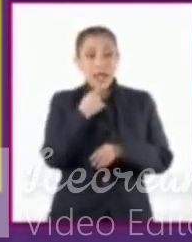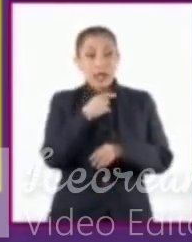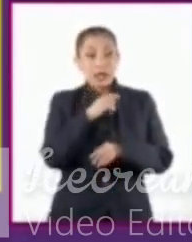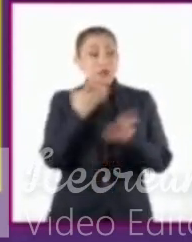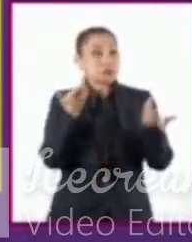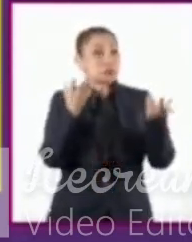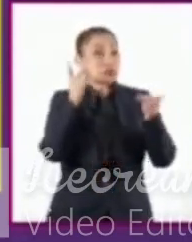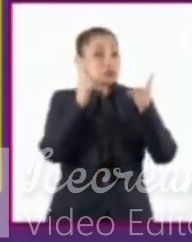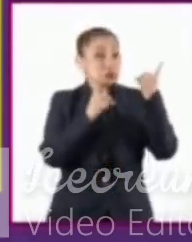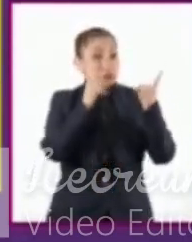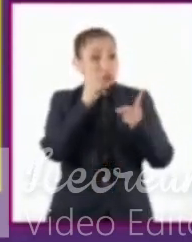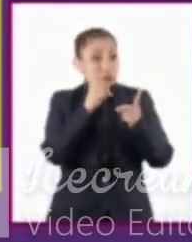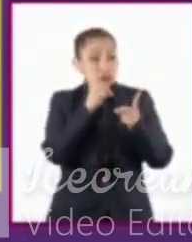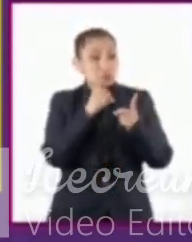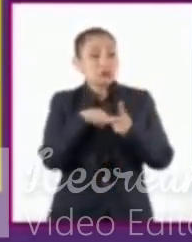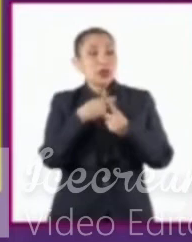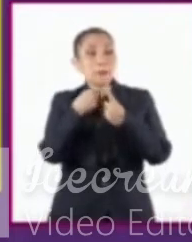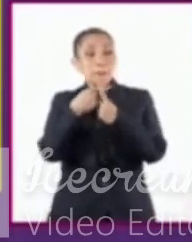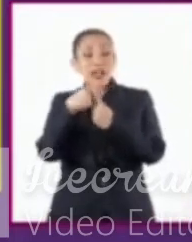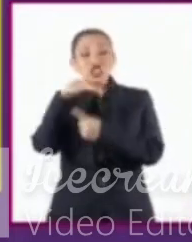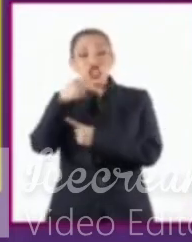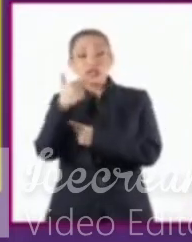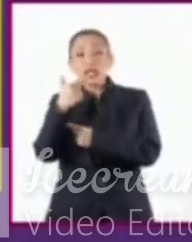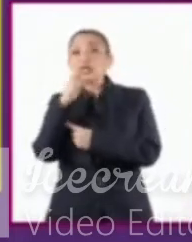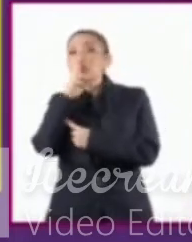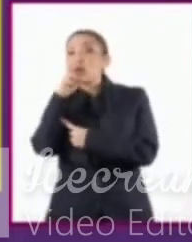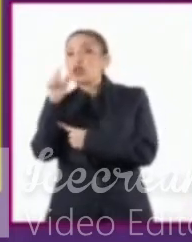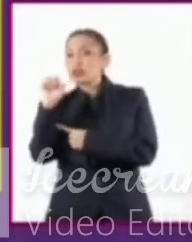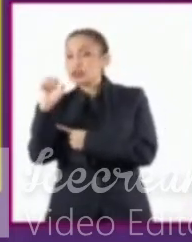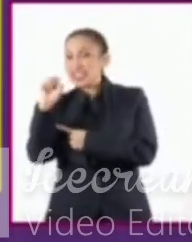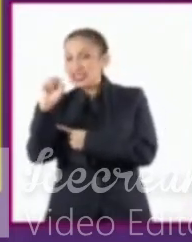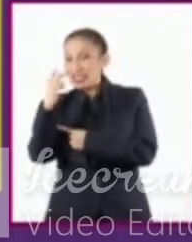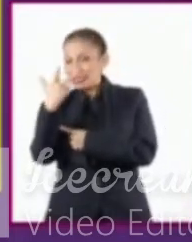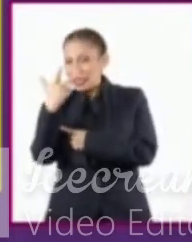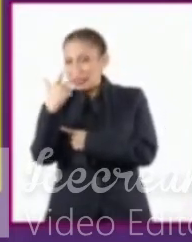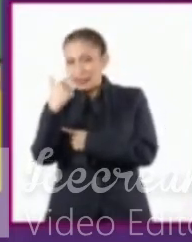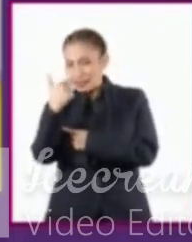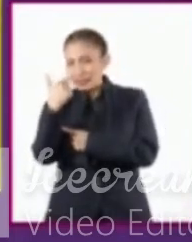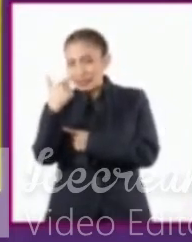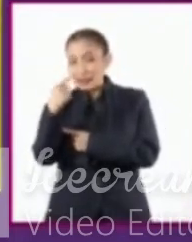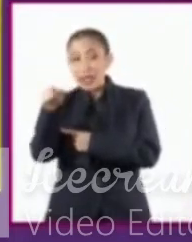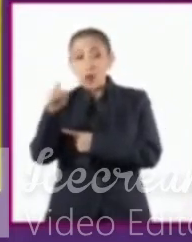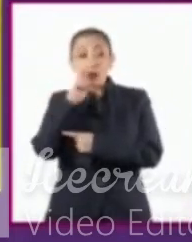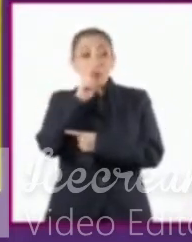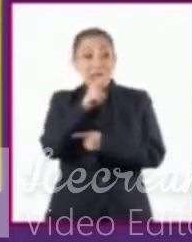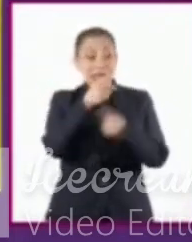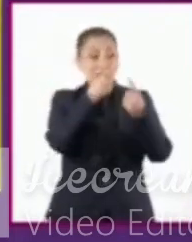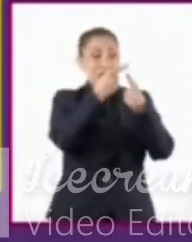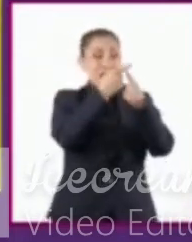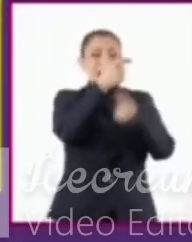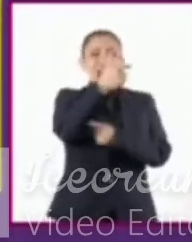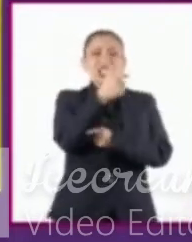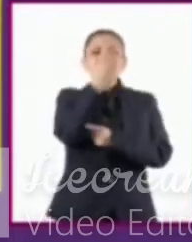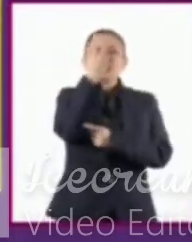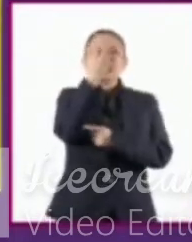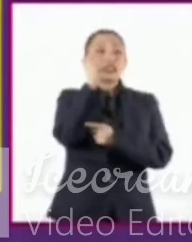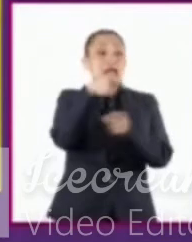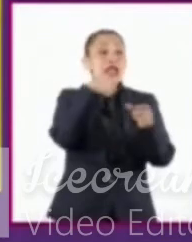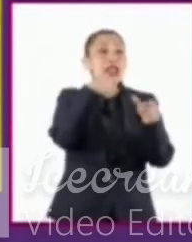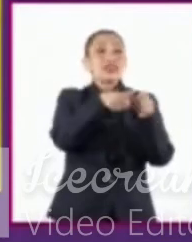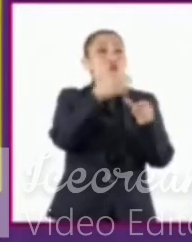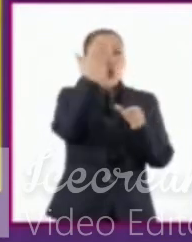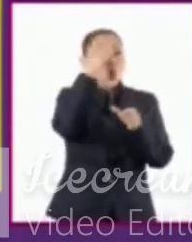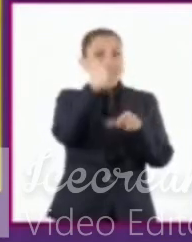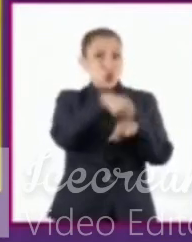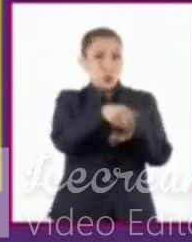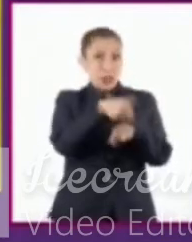cuadrado más 12 es igual a 37. Recuerda que cuando ponemos algo al cuadrado significa una incógnita. En